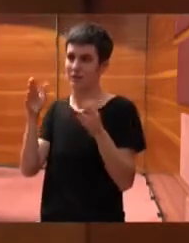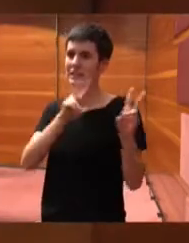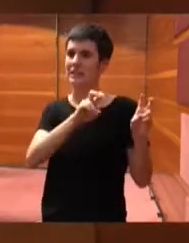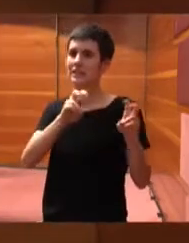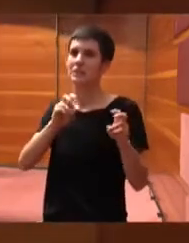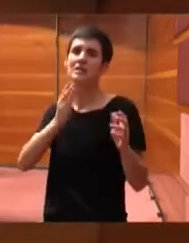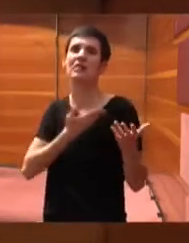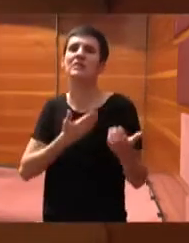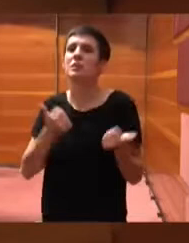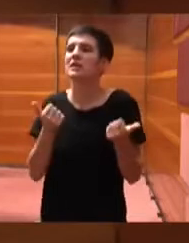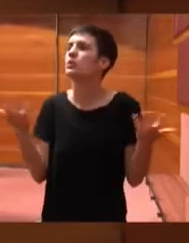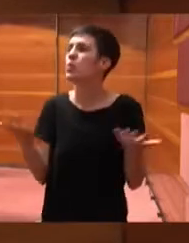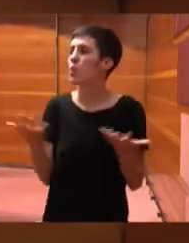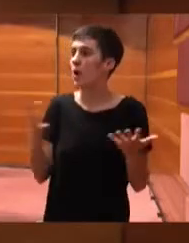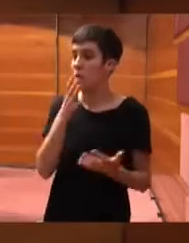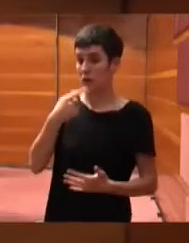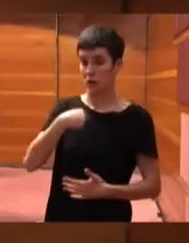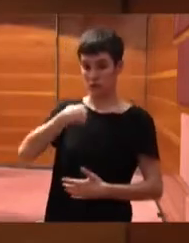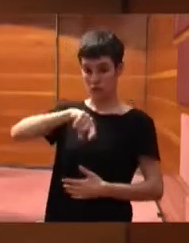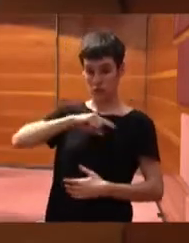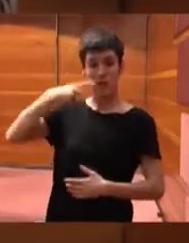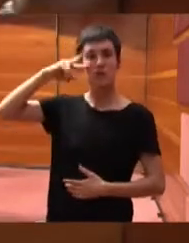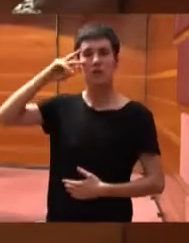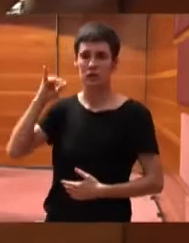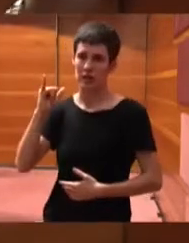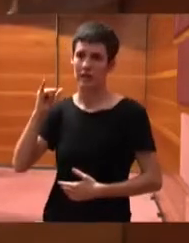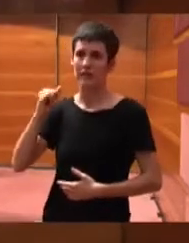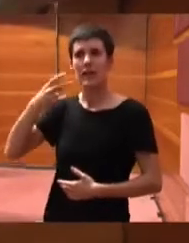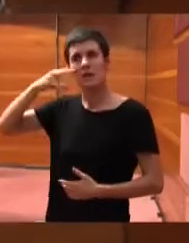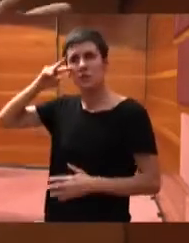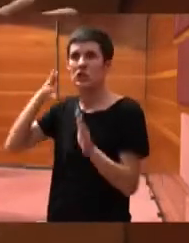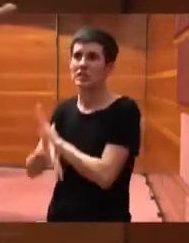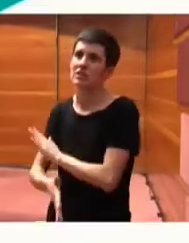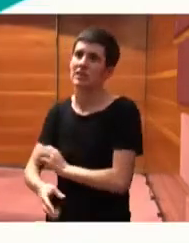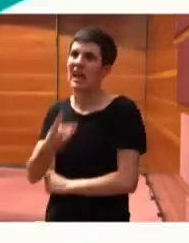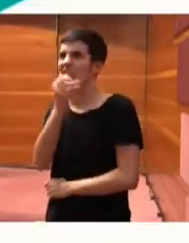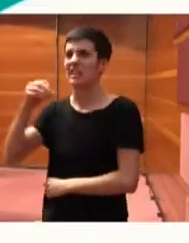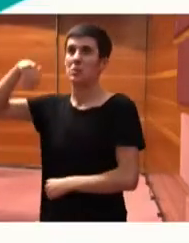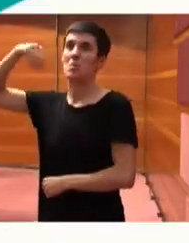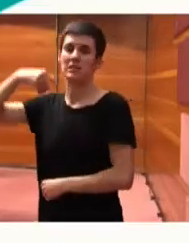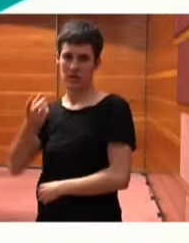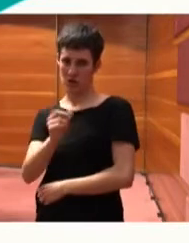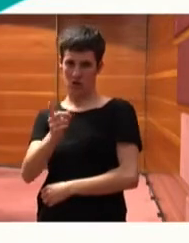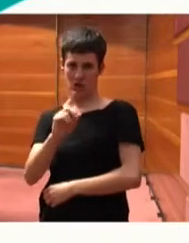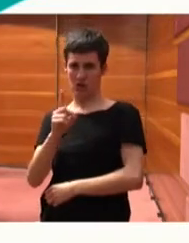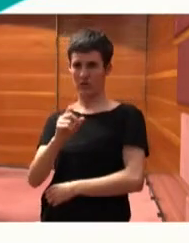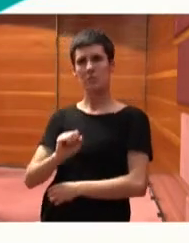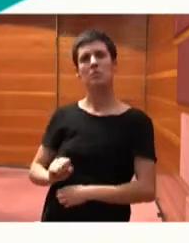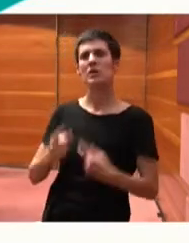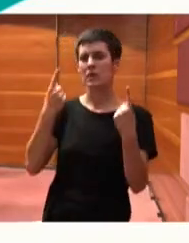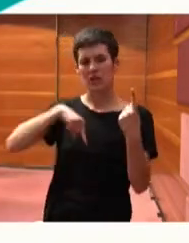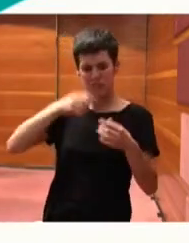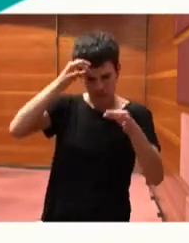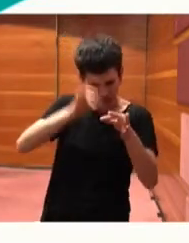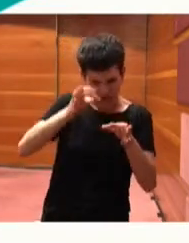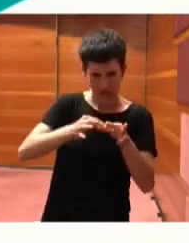fibra? Porque somos expertos en algo. Y expertos no significa tener 300 másters, ¿vale? Experto es decir, primero es creérselo. Y esto sí que deberíamos